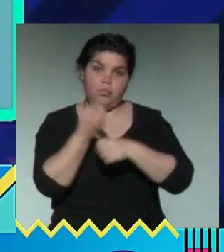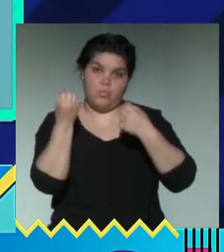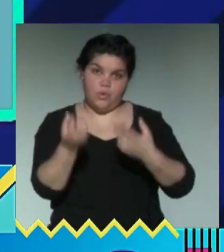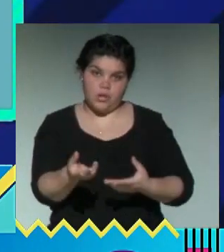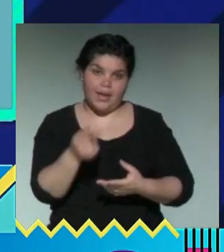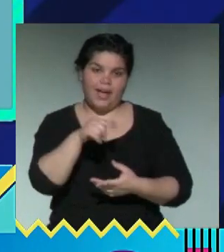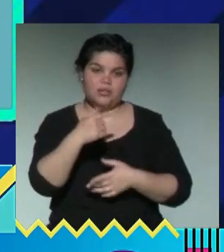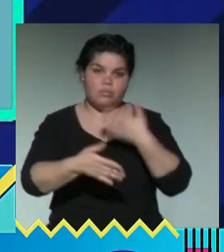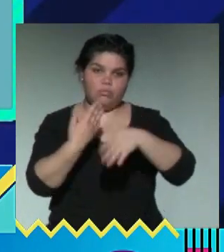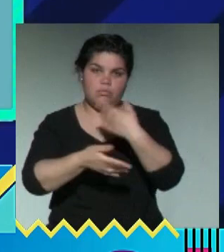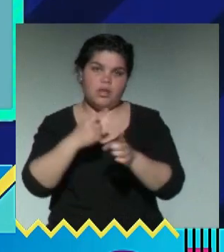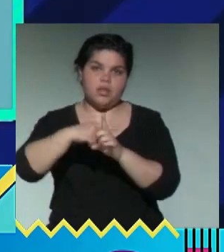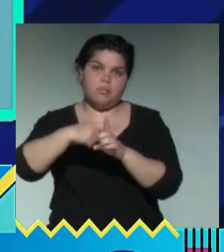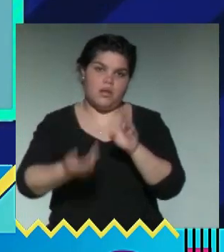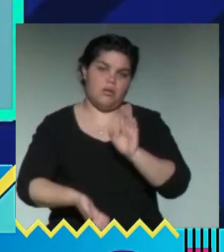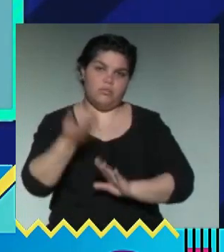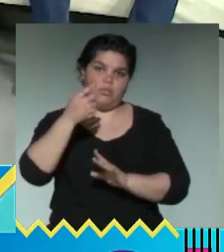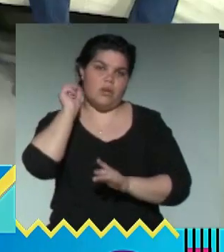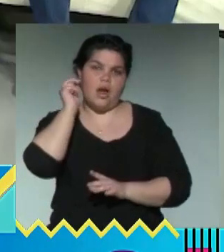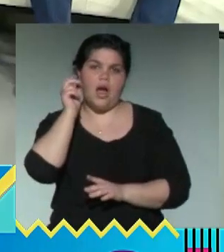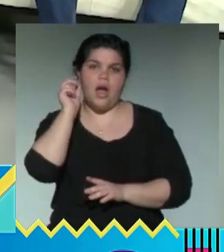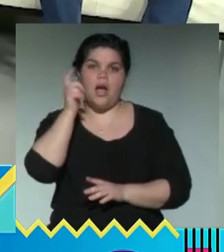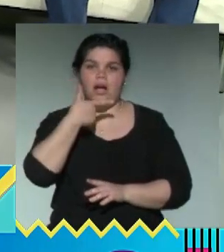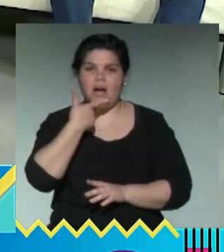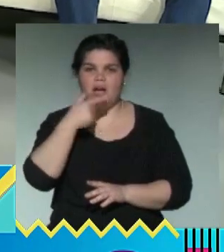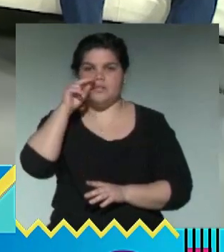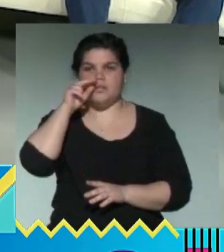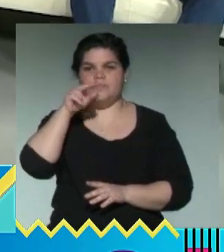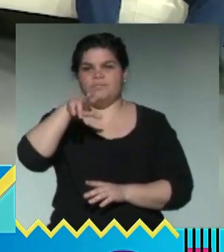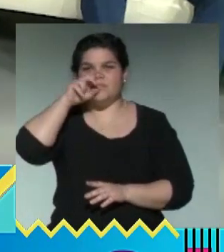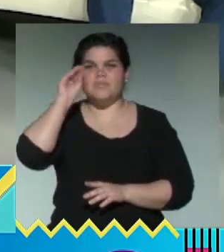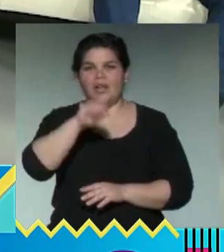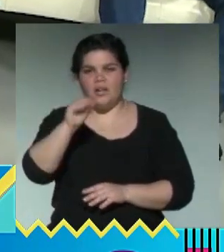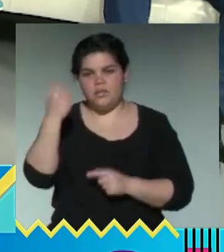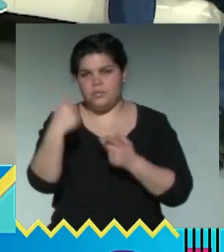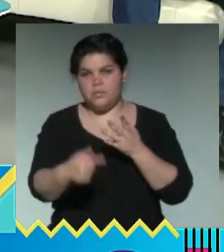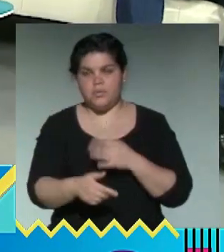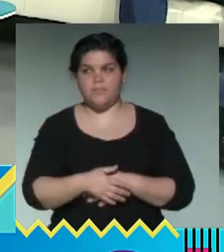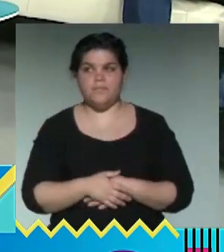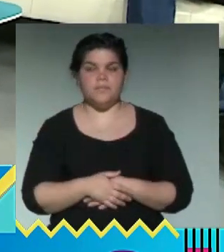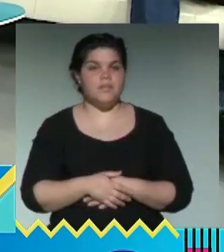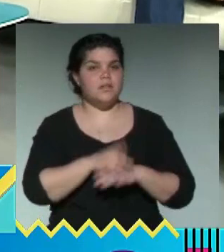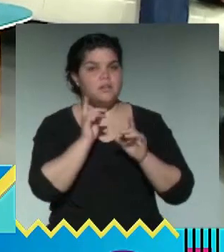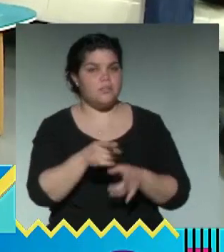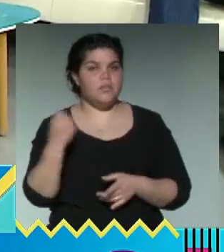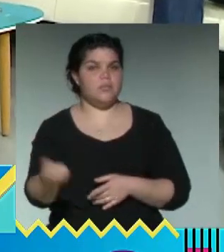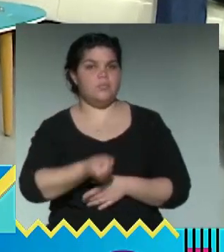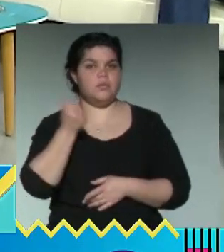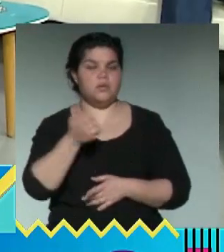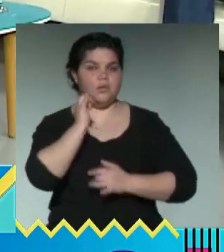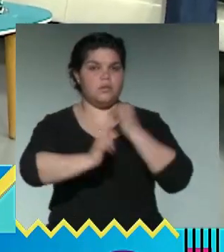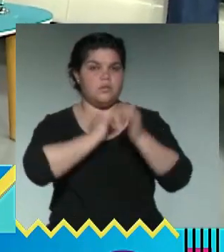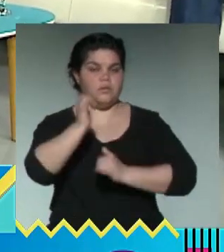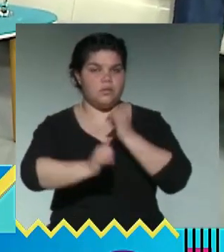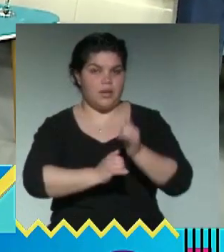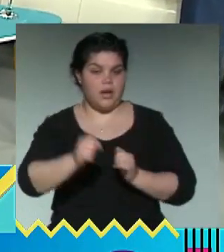alguna forma lo que comentábamos de los gases de efecto invernadero. Sí, también es una realidad que, por ejemplo, en Argentina la situación es que hay un